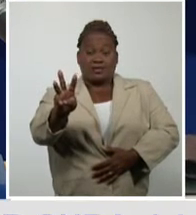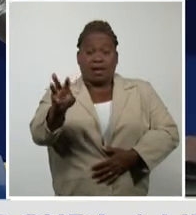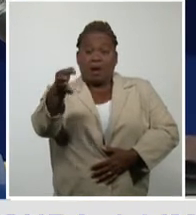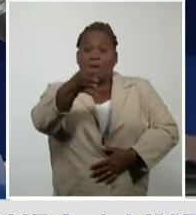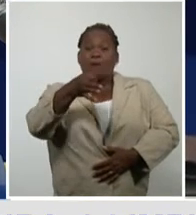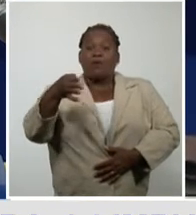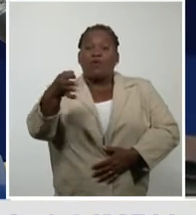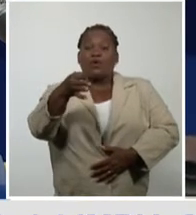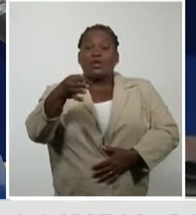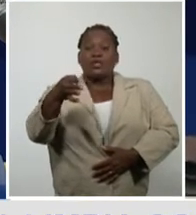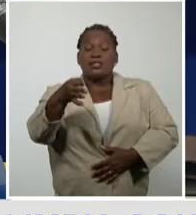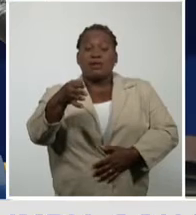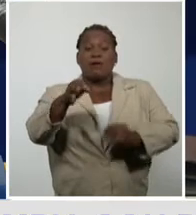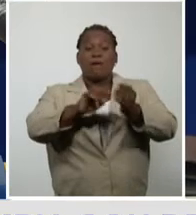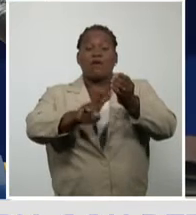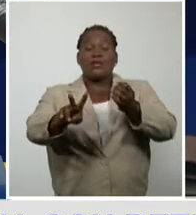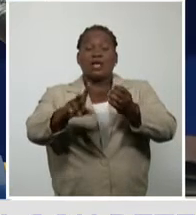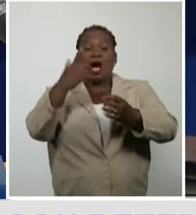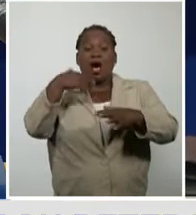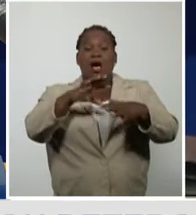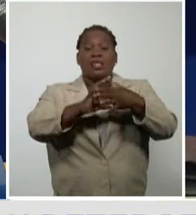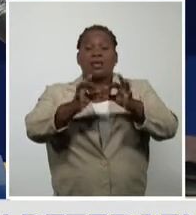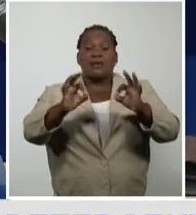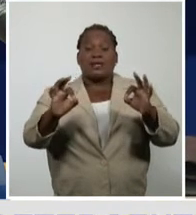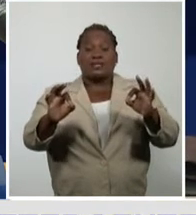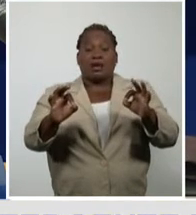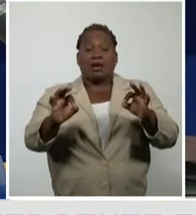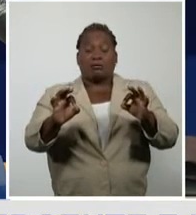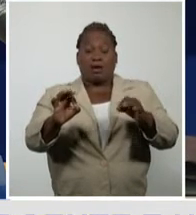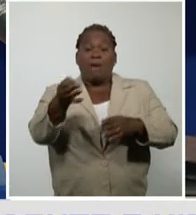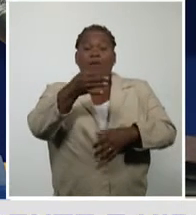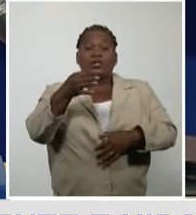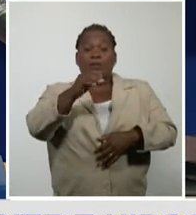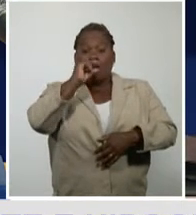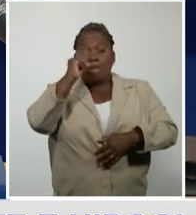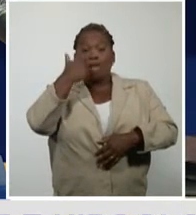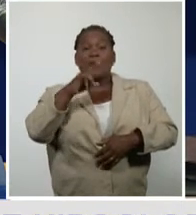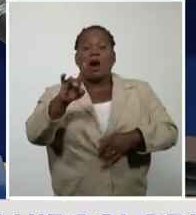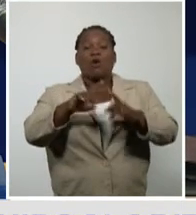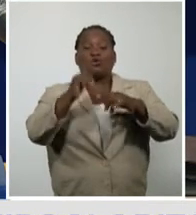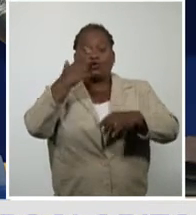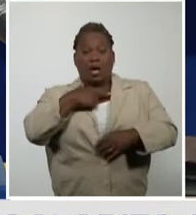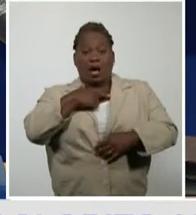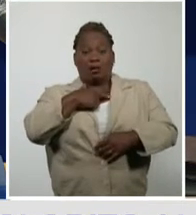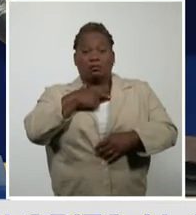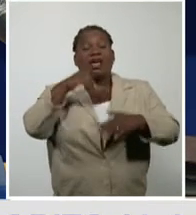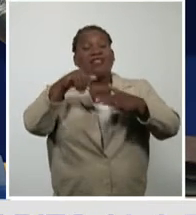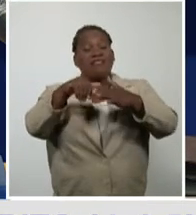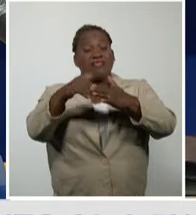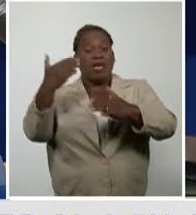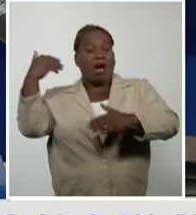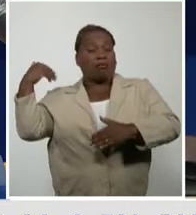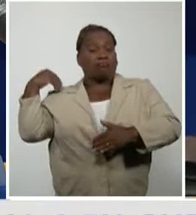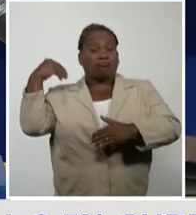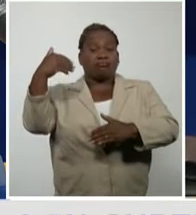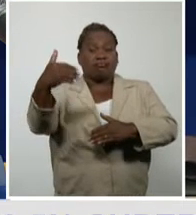de la provincia de Artemisa, municipio de Bauta, que llevaba unos días ingresada,